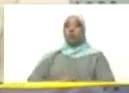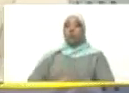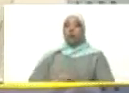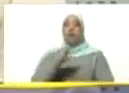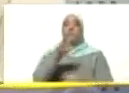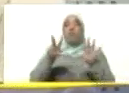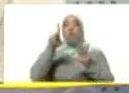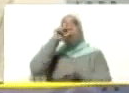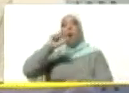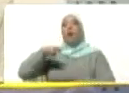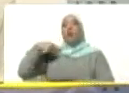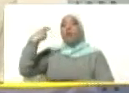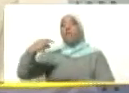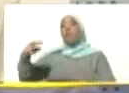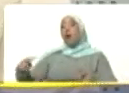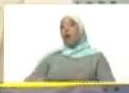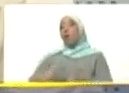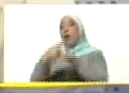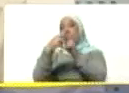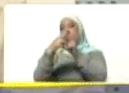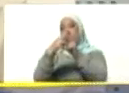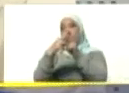28 años después de aquel encuentro, aquel abrazo,